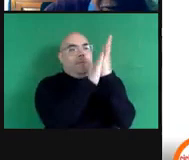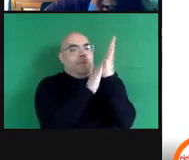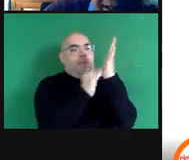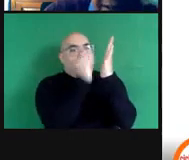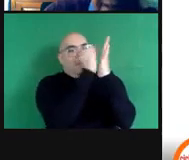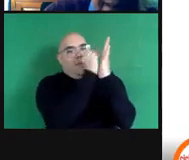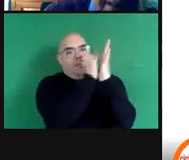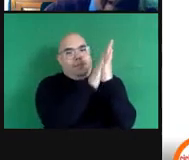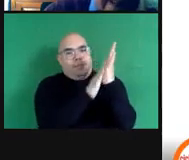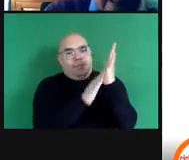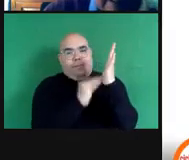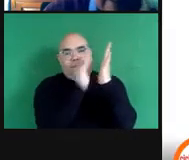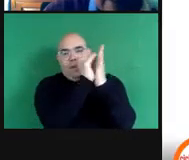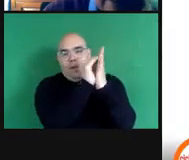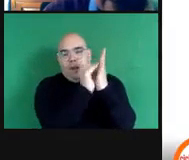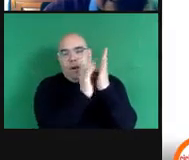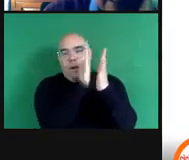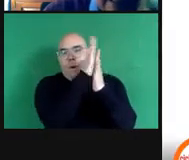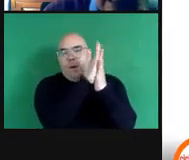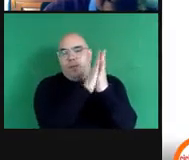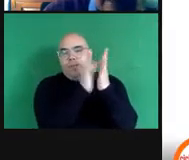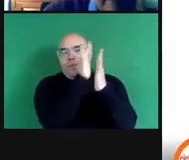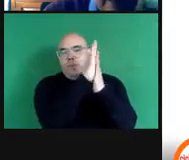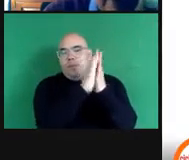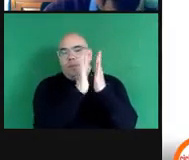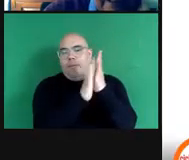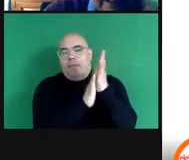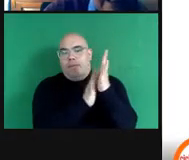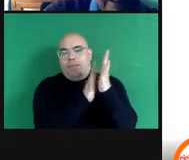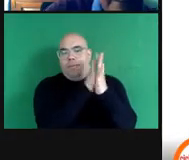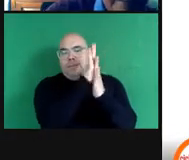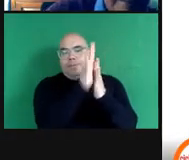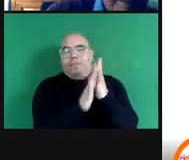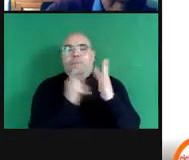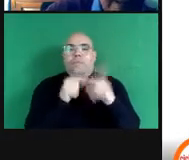medios solventes y métodos